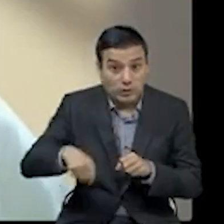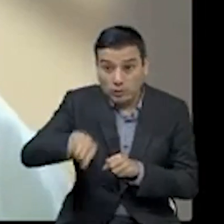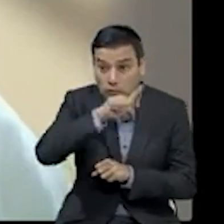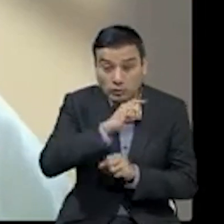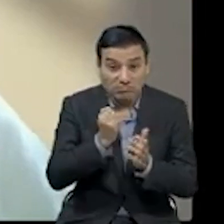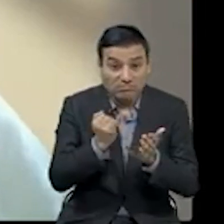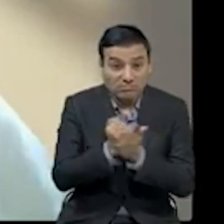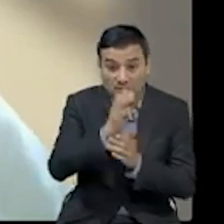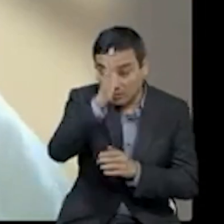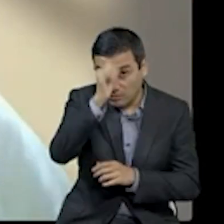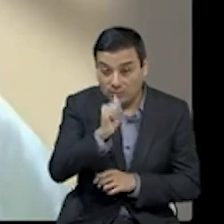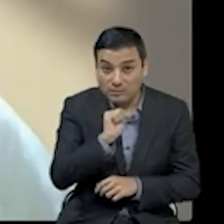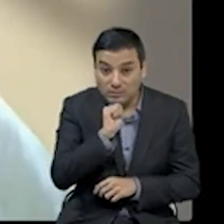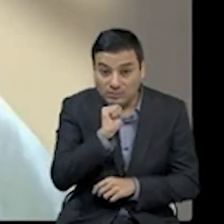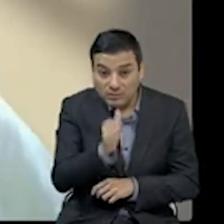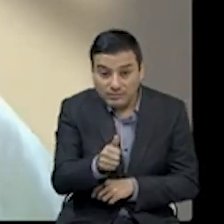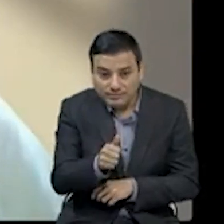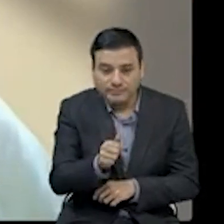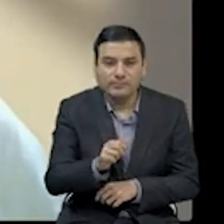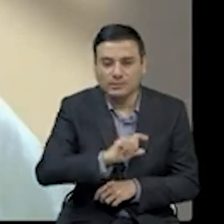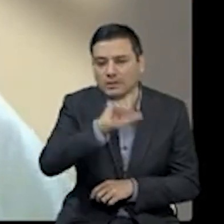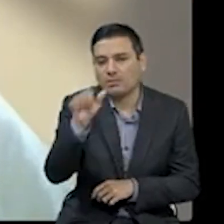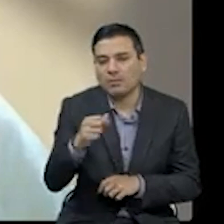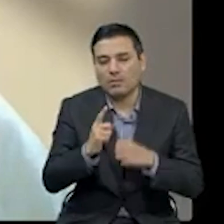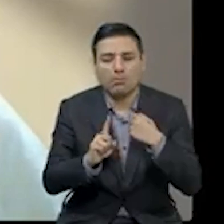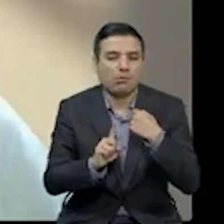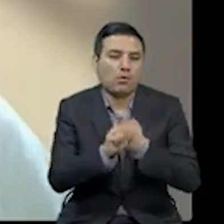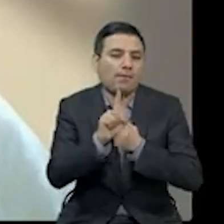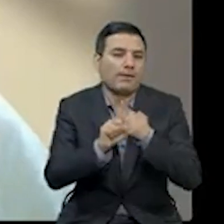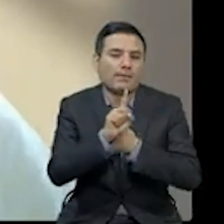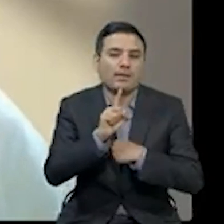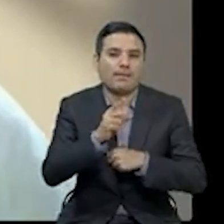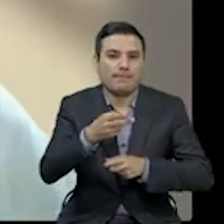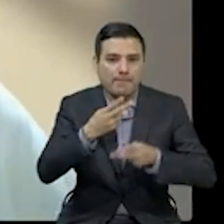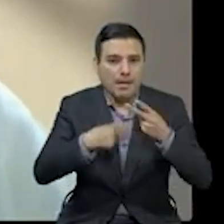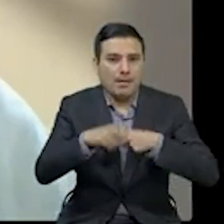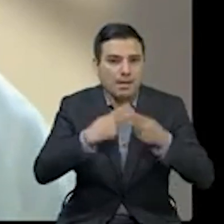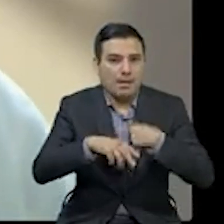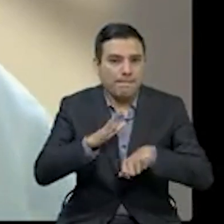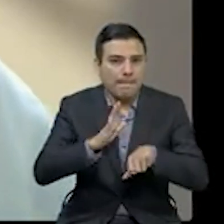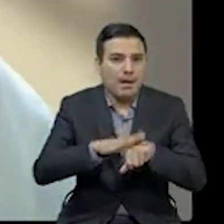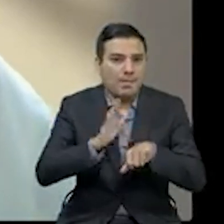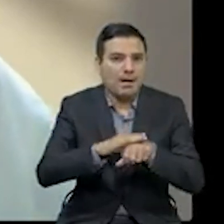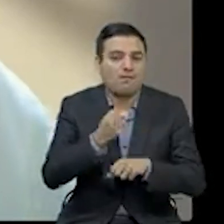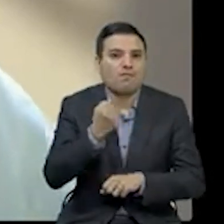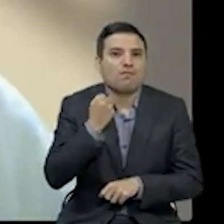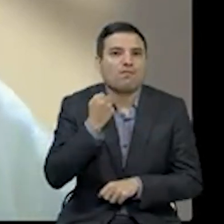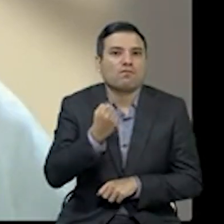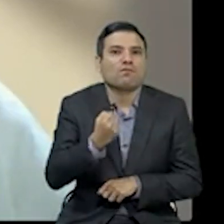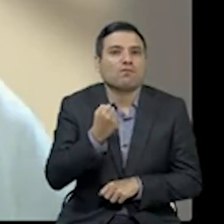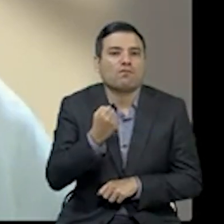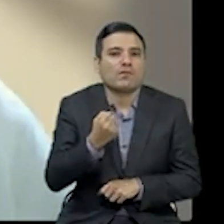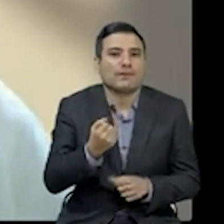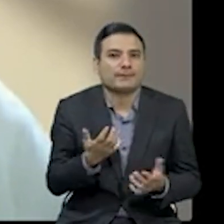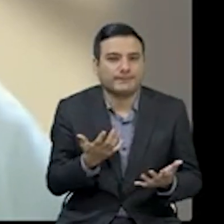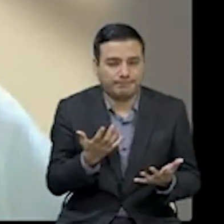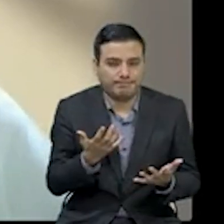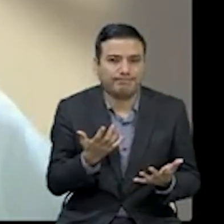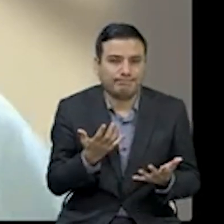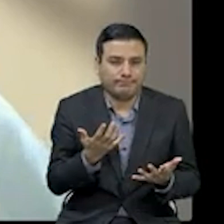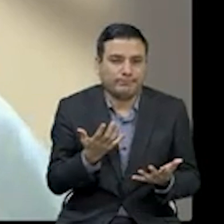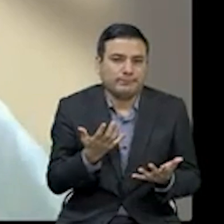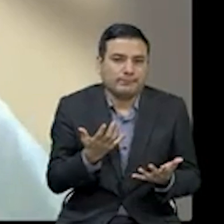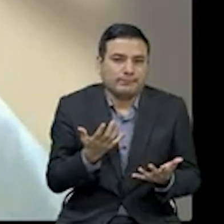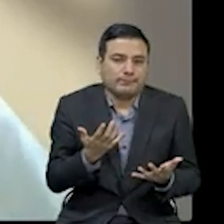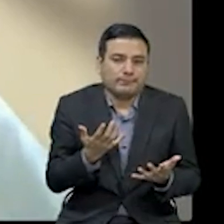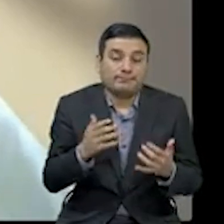mesa, las dificultades para realizar esto se incrementarían, independientemente de que en proporción al enorme tamaño de la